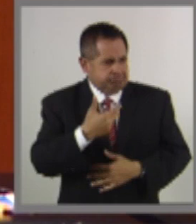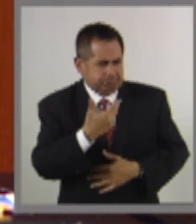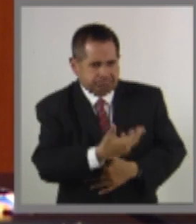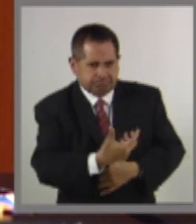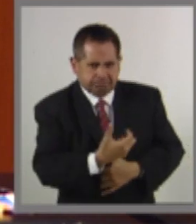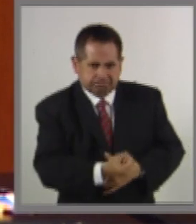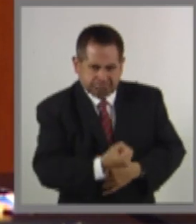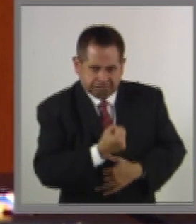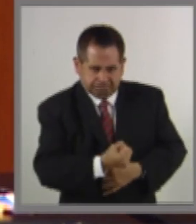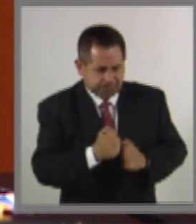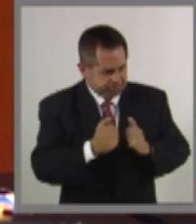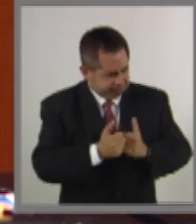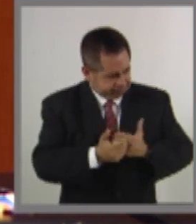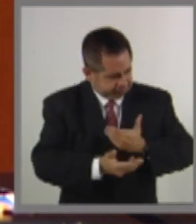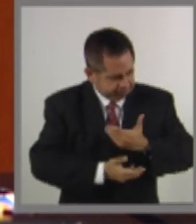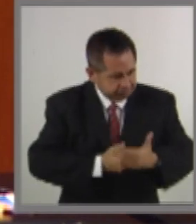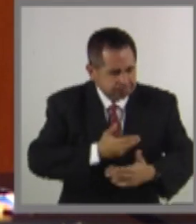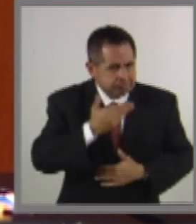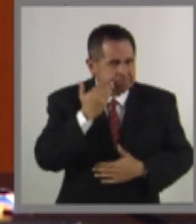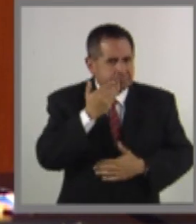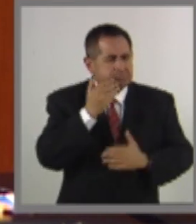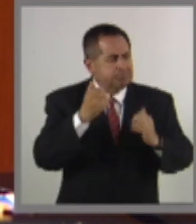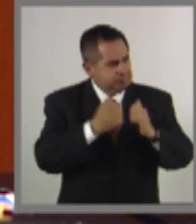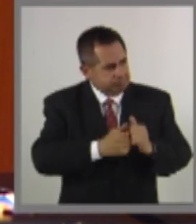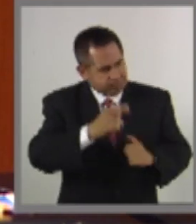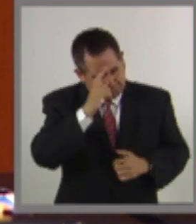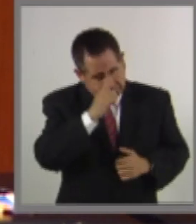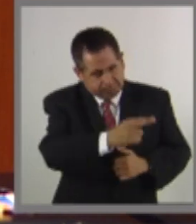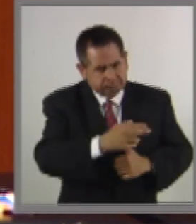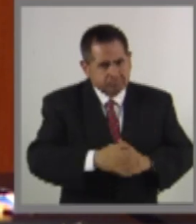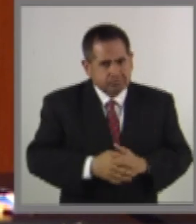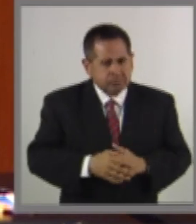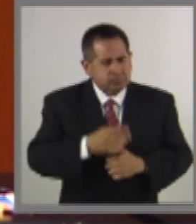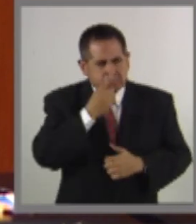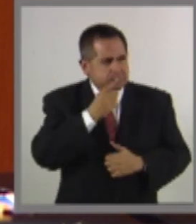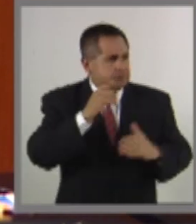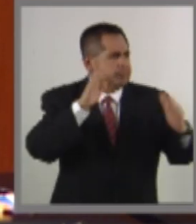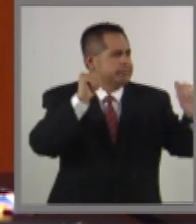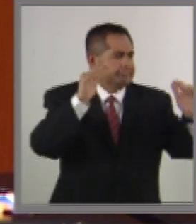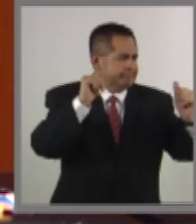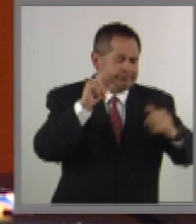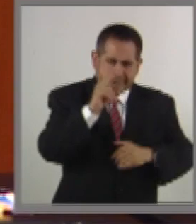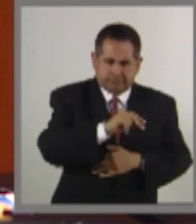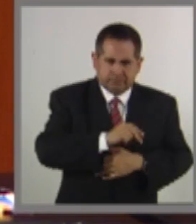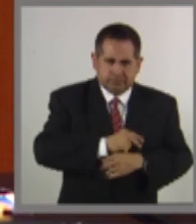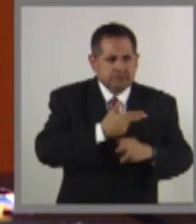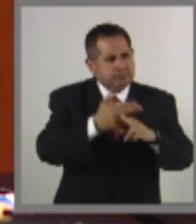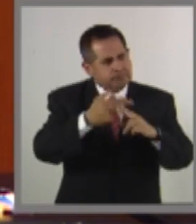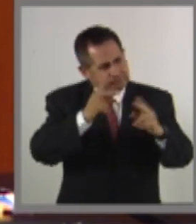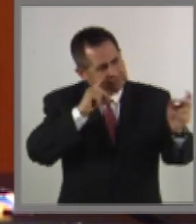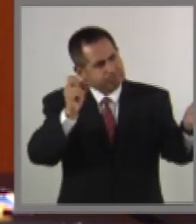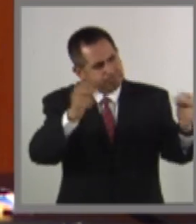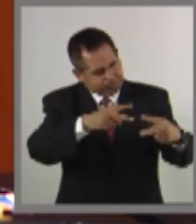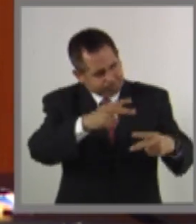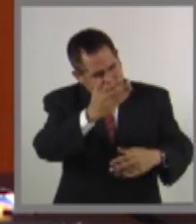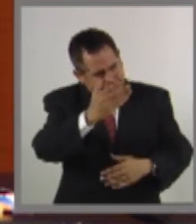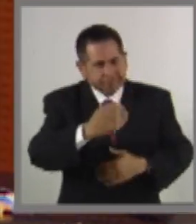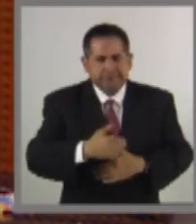misma cortesía y con el mismo respeto. No te decimos adiós, Miguel, sino hasta pronto.